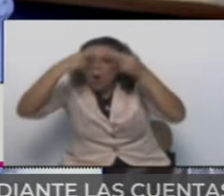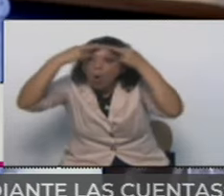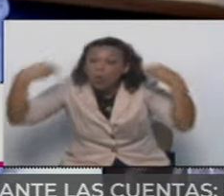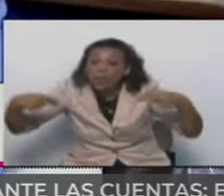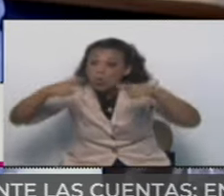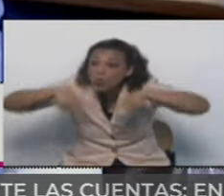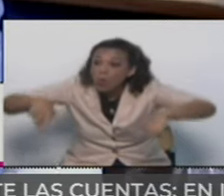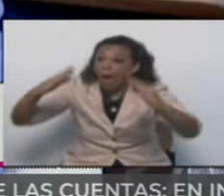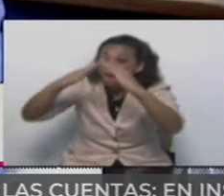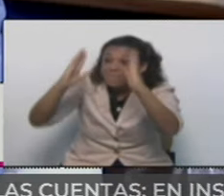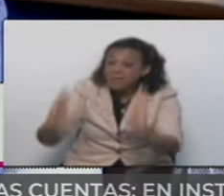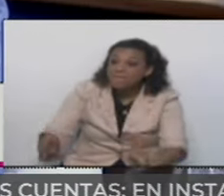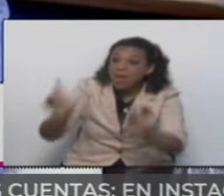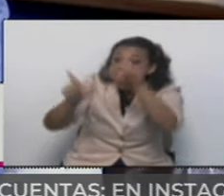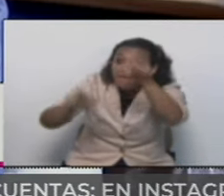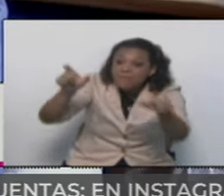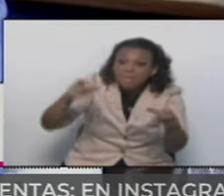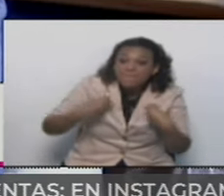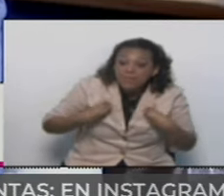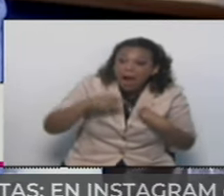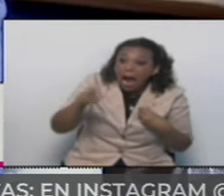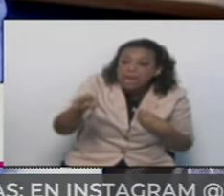de residencia.